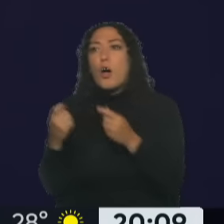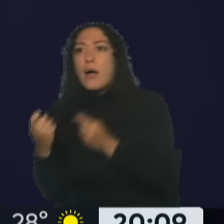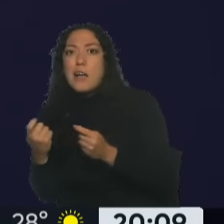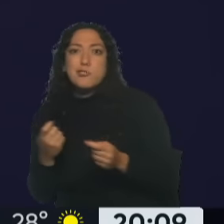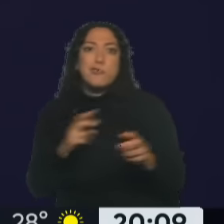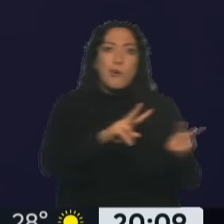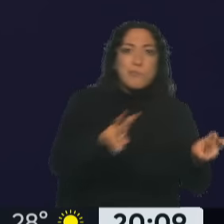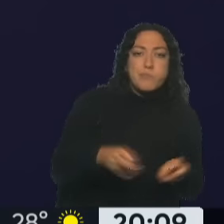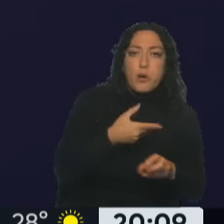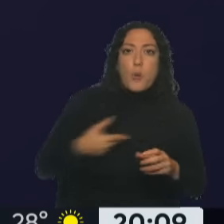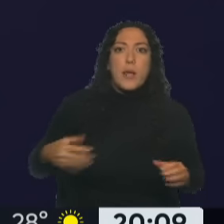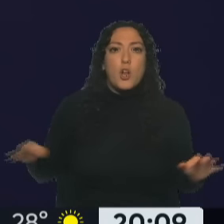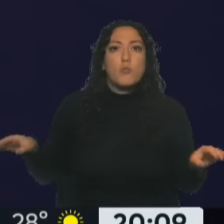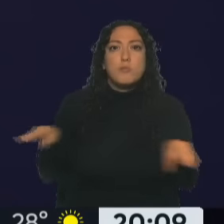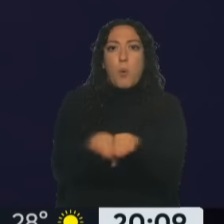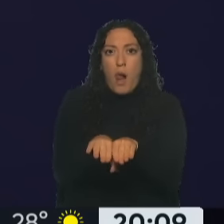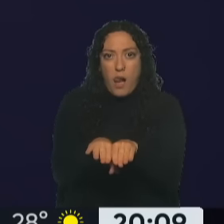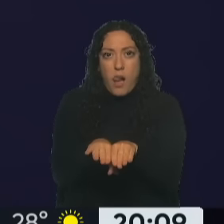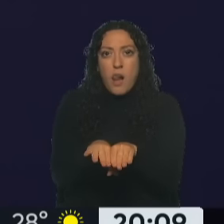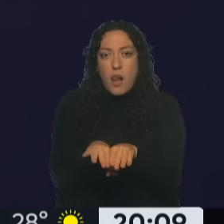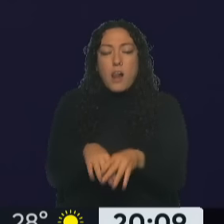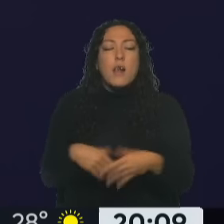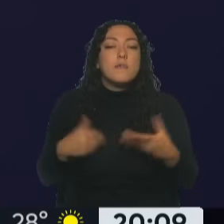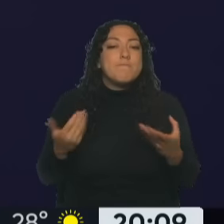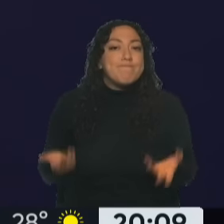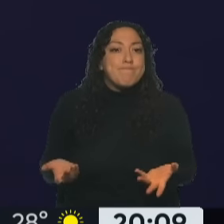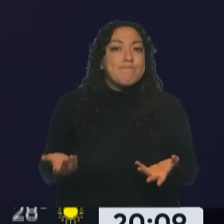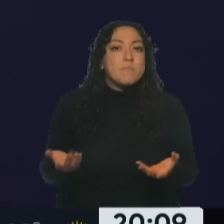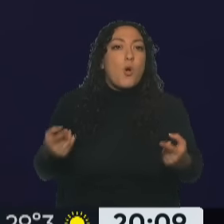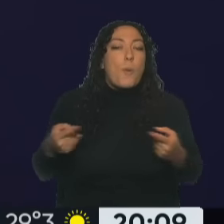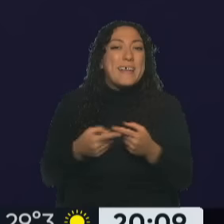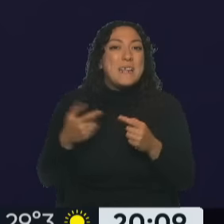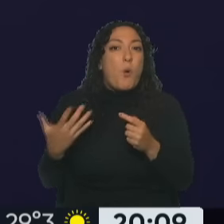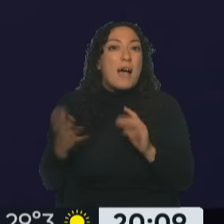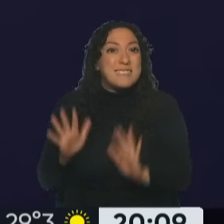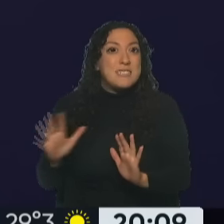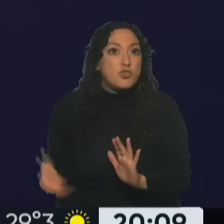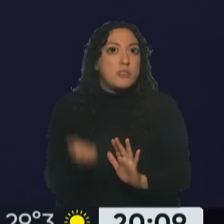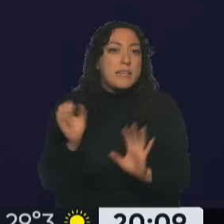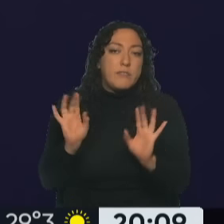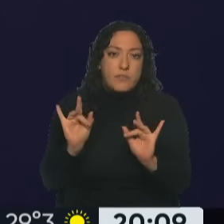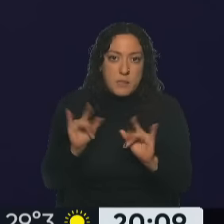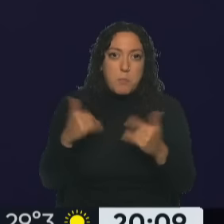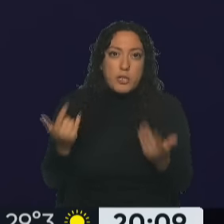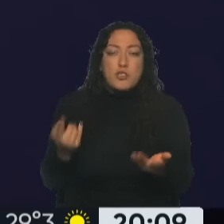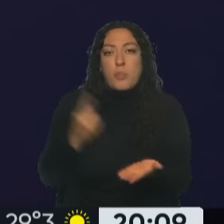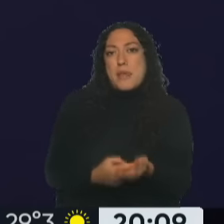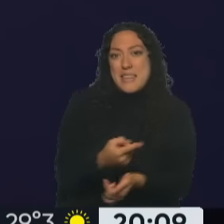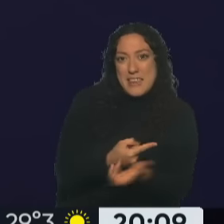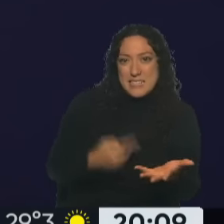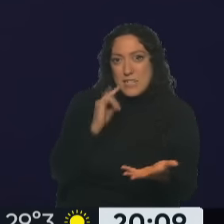ahora bien lo que de ninguna manera queremos es que por